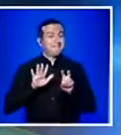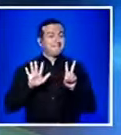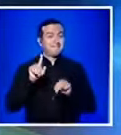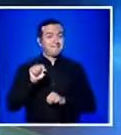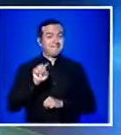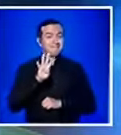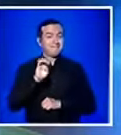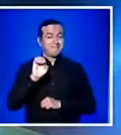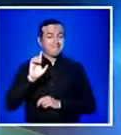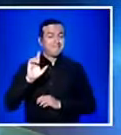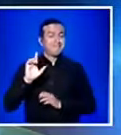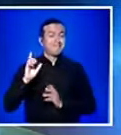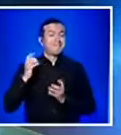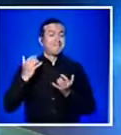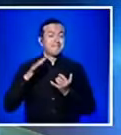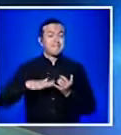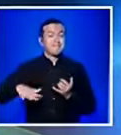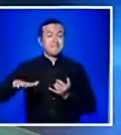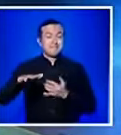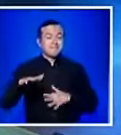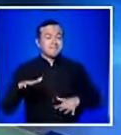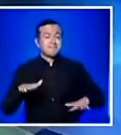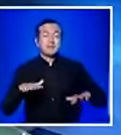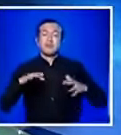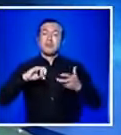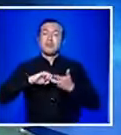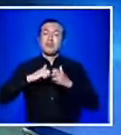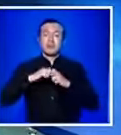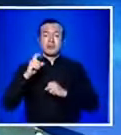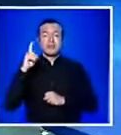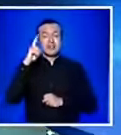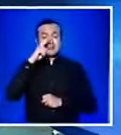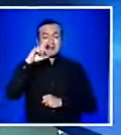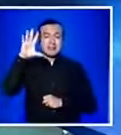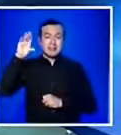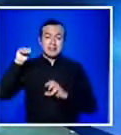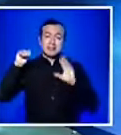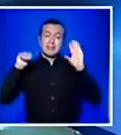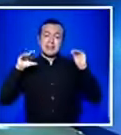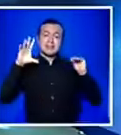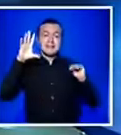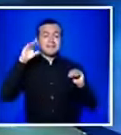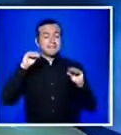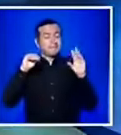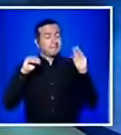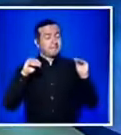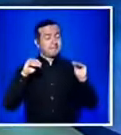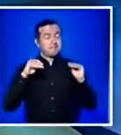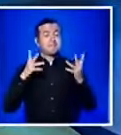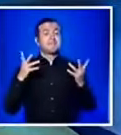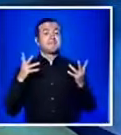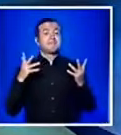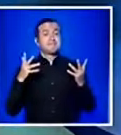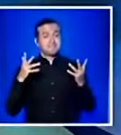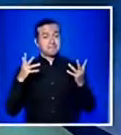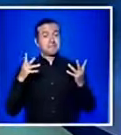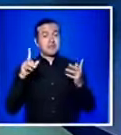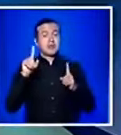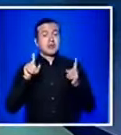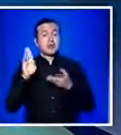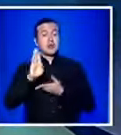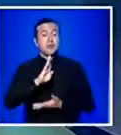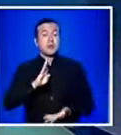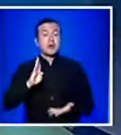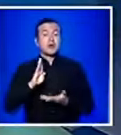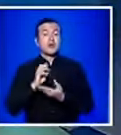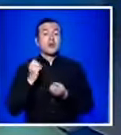7:40 y algunos sectores de la ciudad no solo se ven afectados por los apagones, por los cortes de energía eléctrica, que en algunos barrios son de